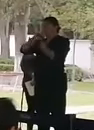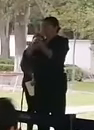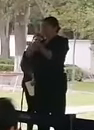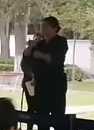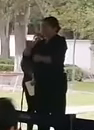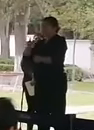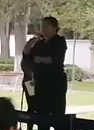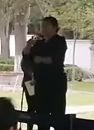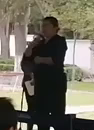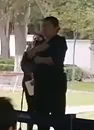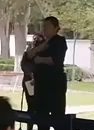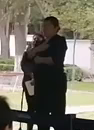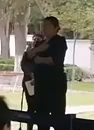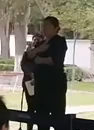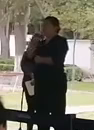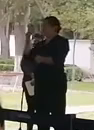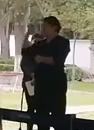dije anteriormente,